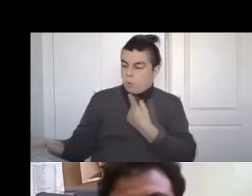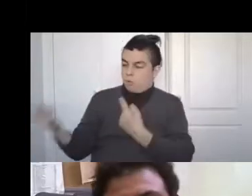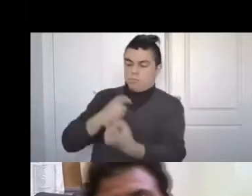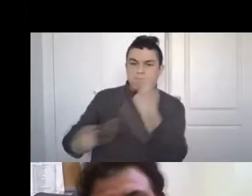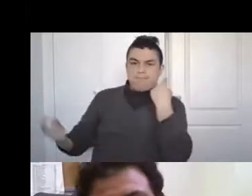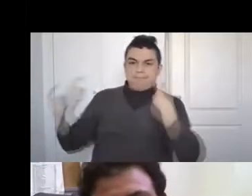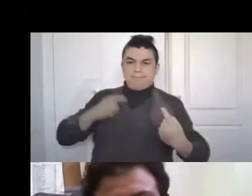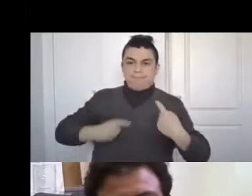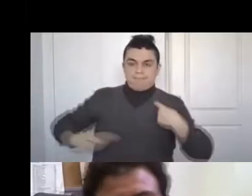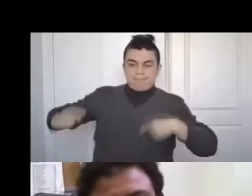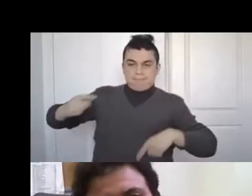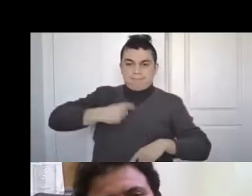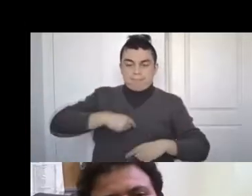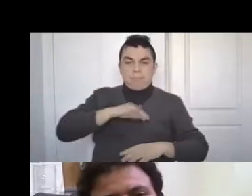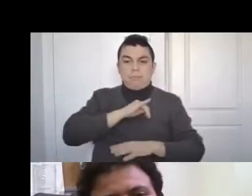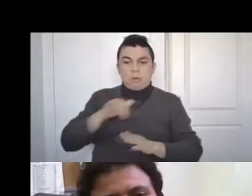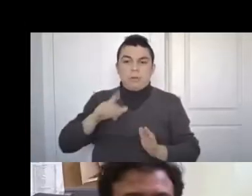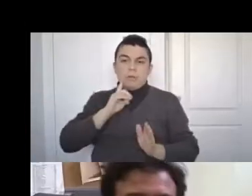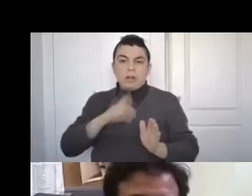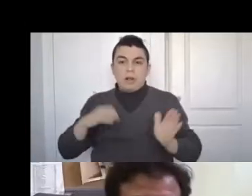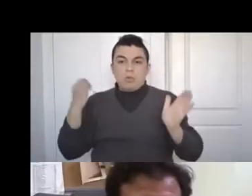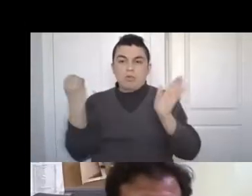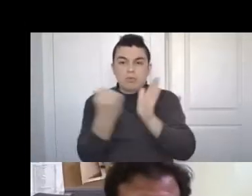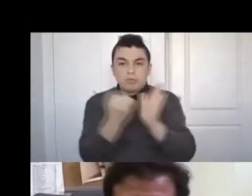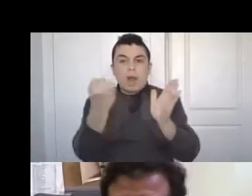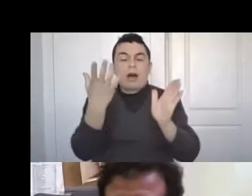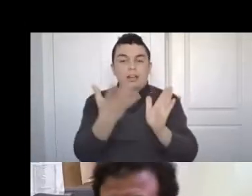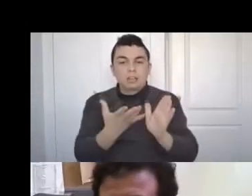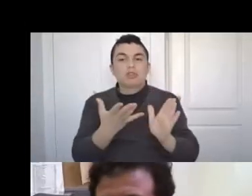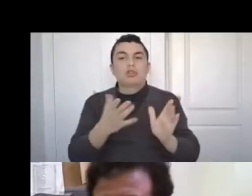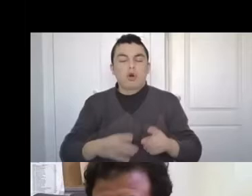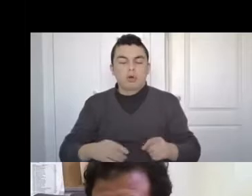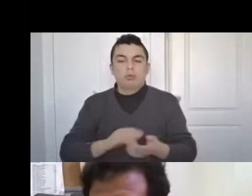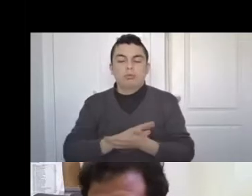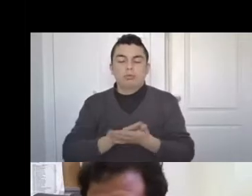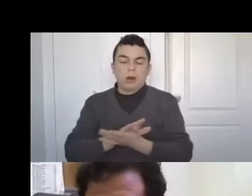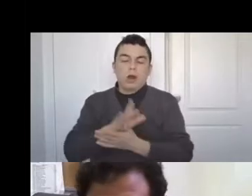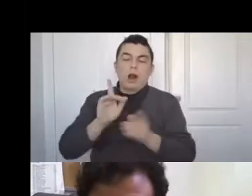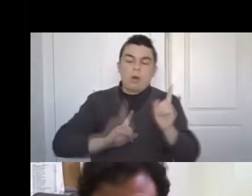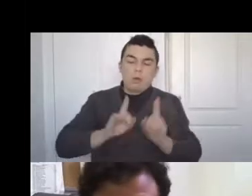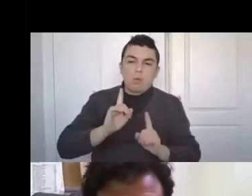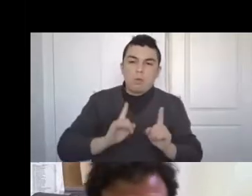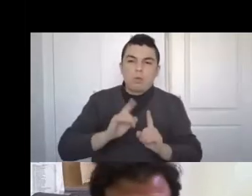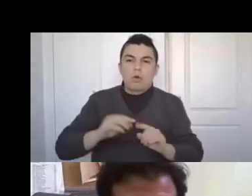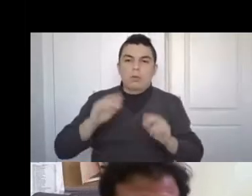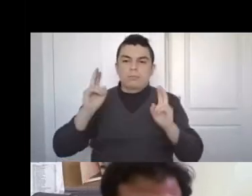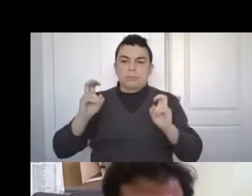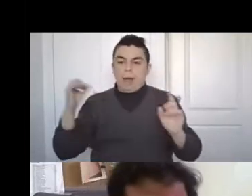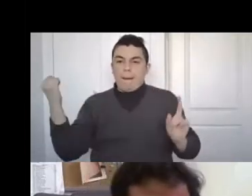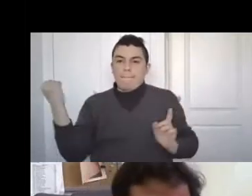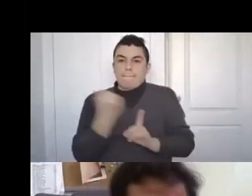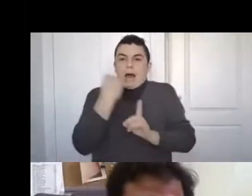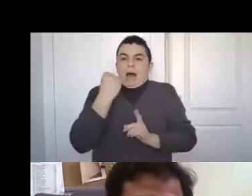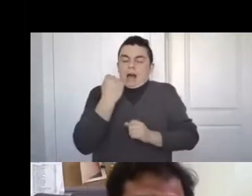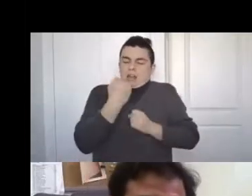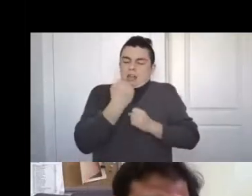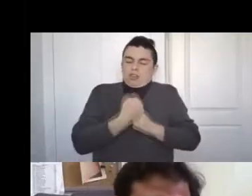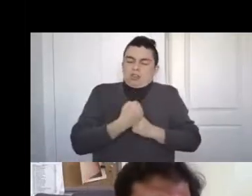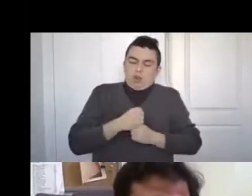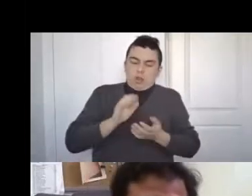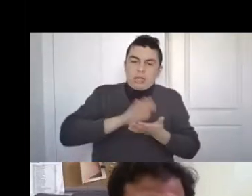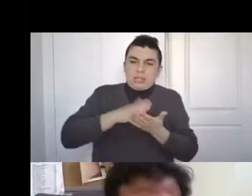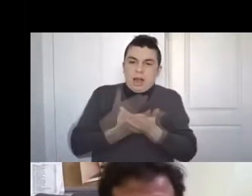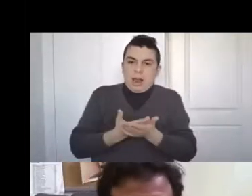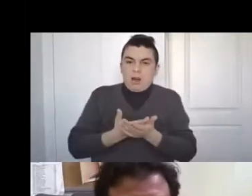que han tenido una repercusión, ¿cierto?, algunos más significativa que otra en la salud pública de nuestro